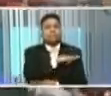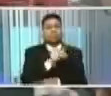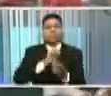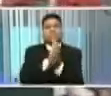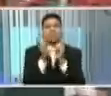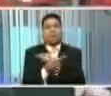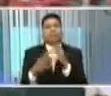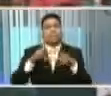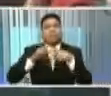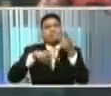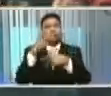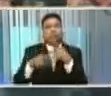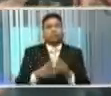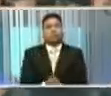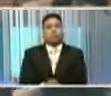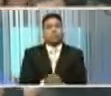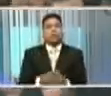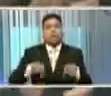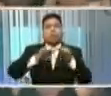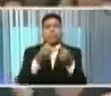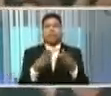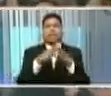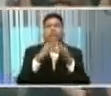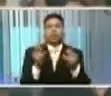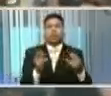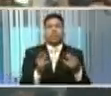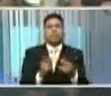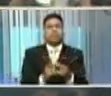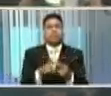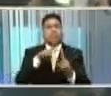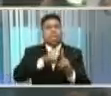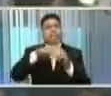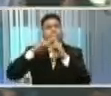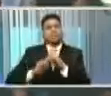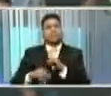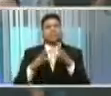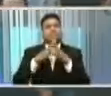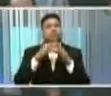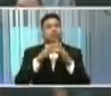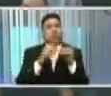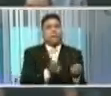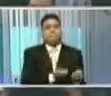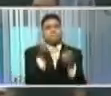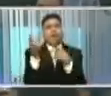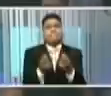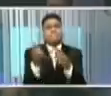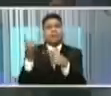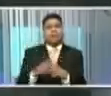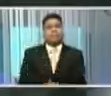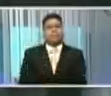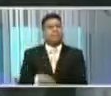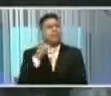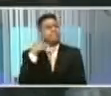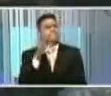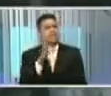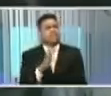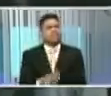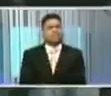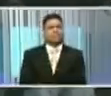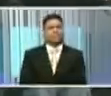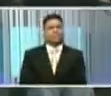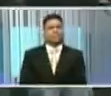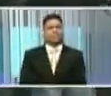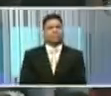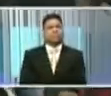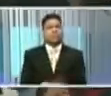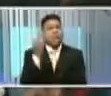misión productiva para romper la dependencia con las importaciones. ¿Qué les parece? Esto fue